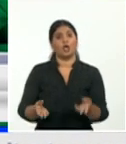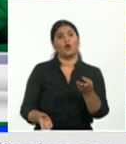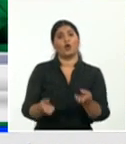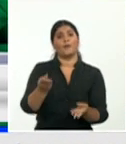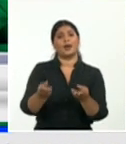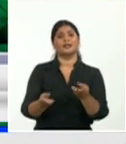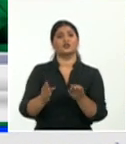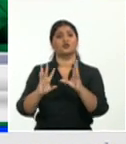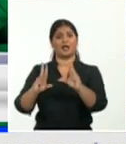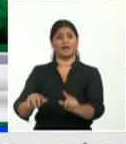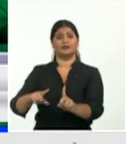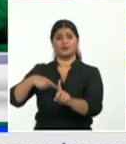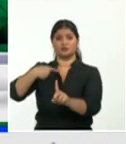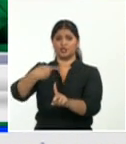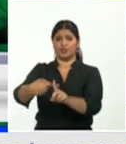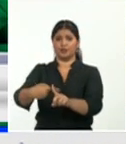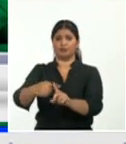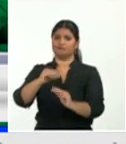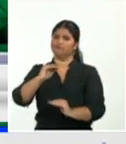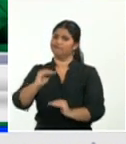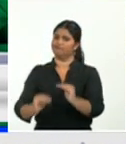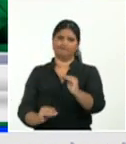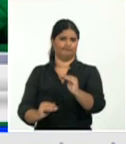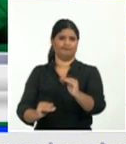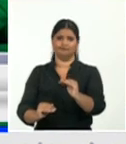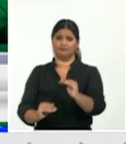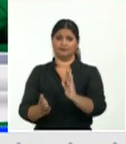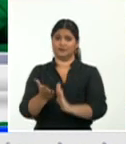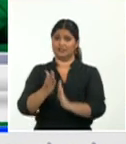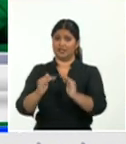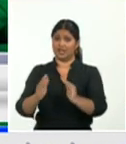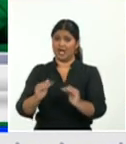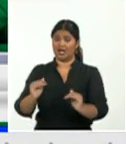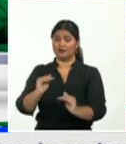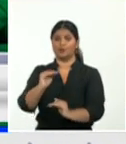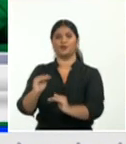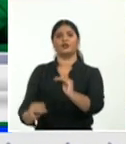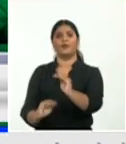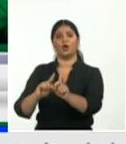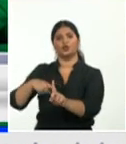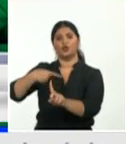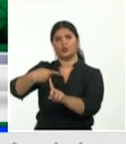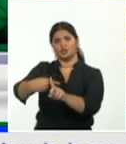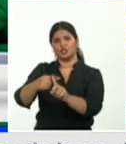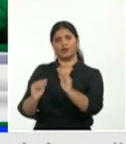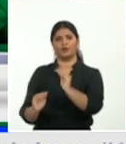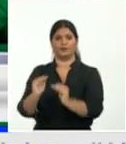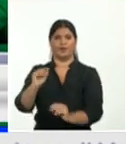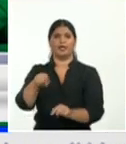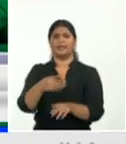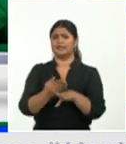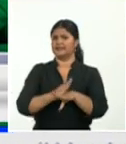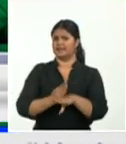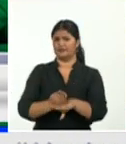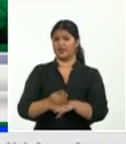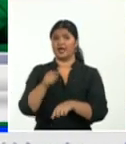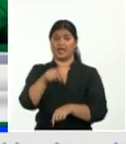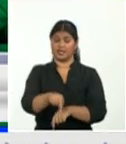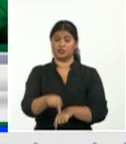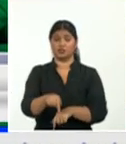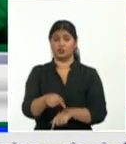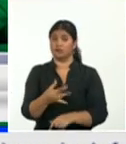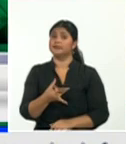del número de casos que se confirmaron ayer. Eso hace un balance negativo, en el cual